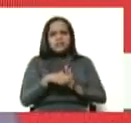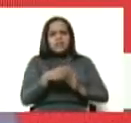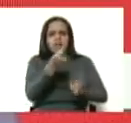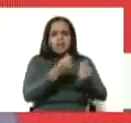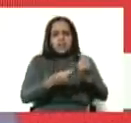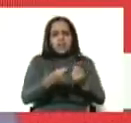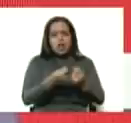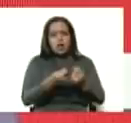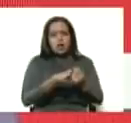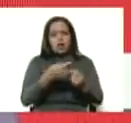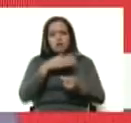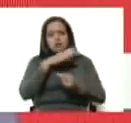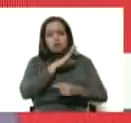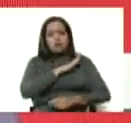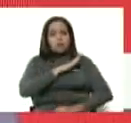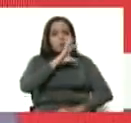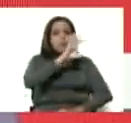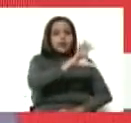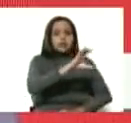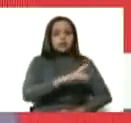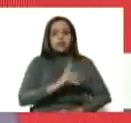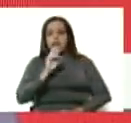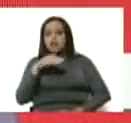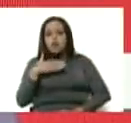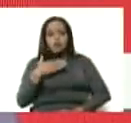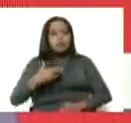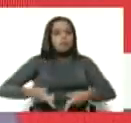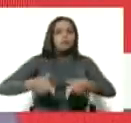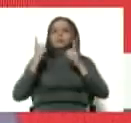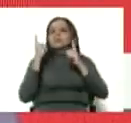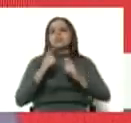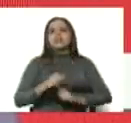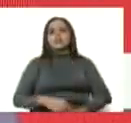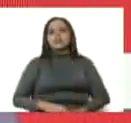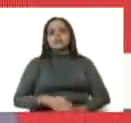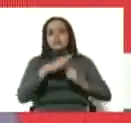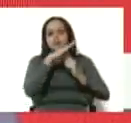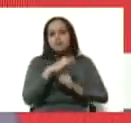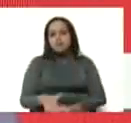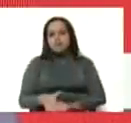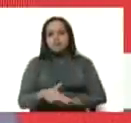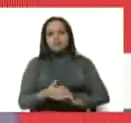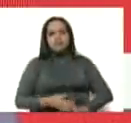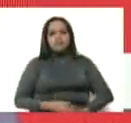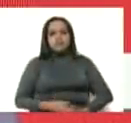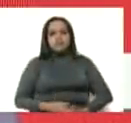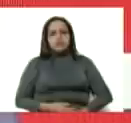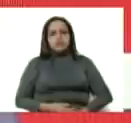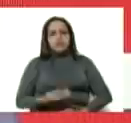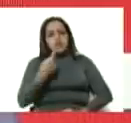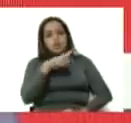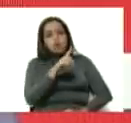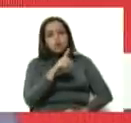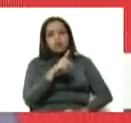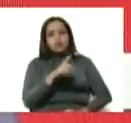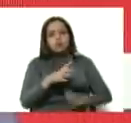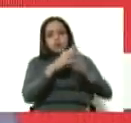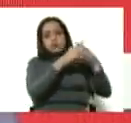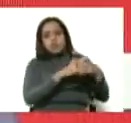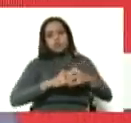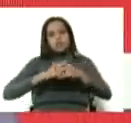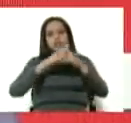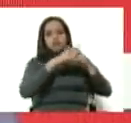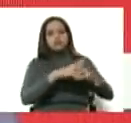recursos de un determinado país que no se sometía a los designios ni a los mandatos del imperio